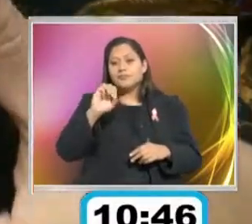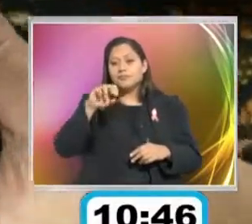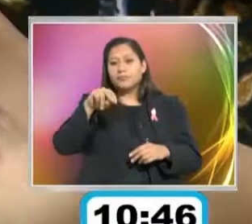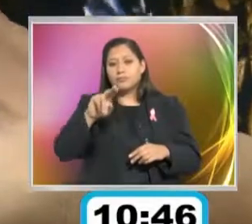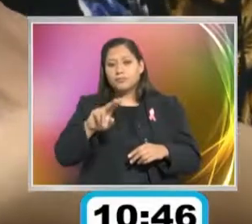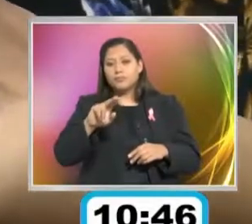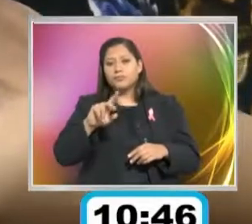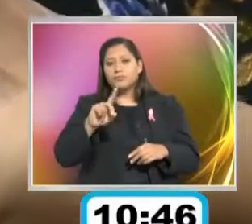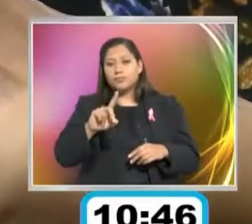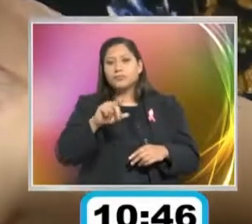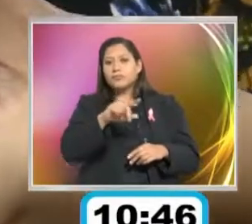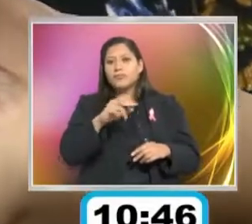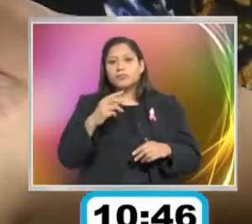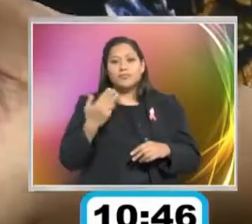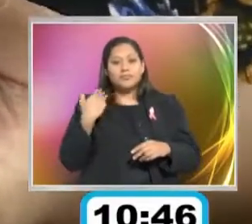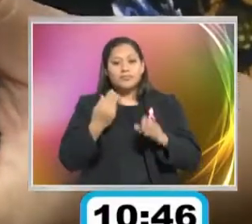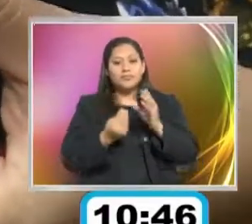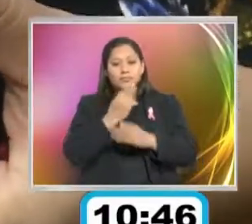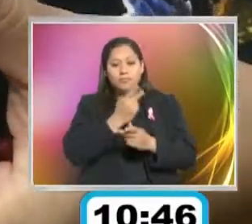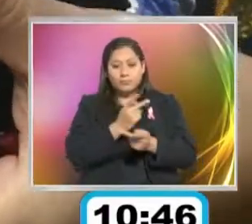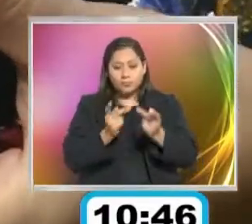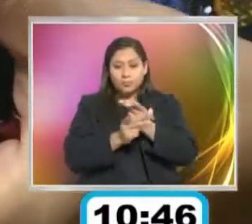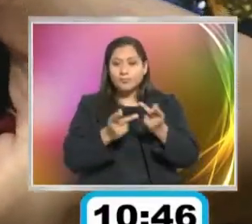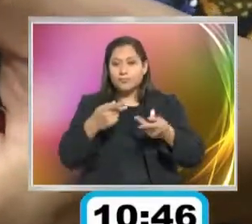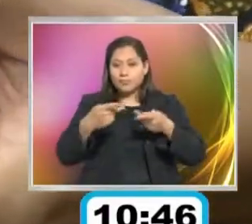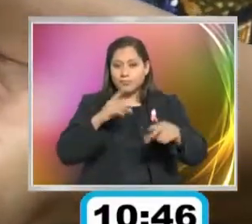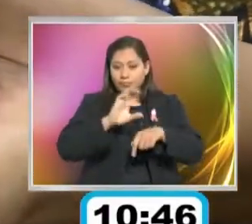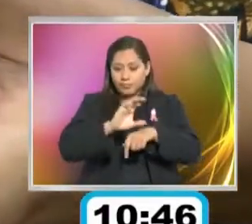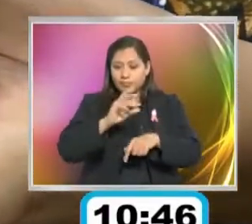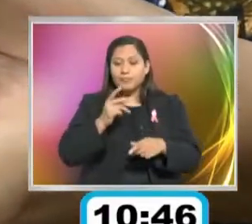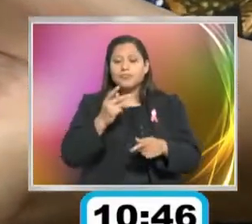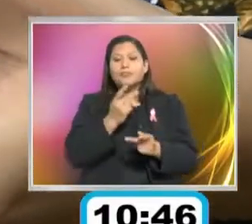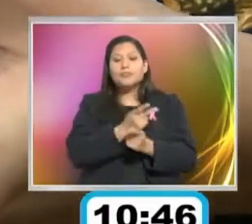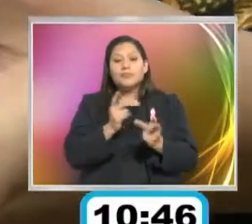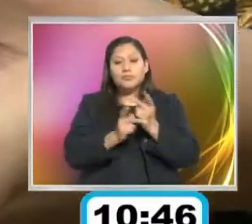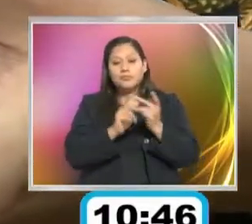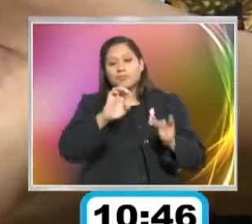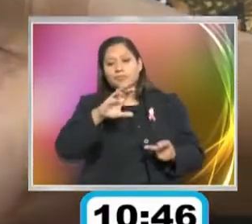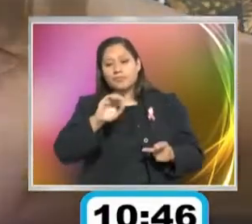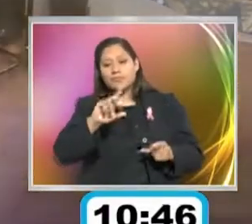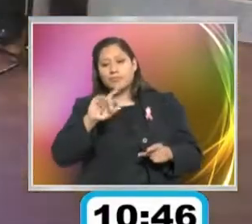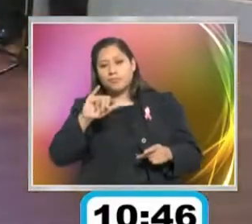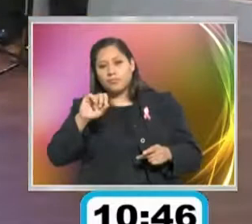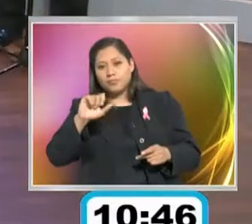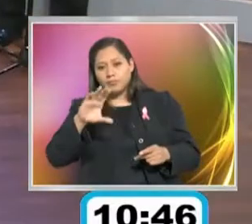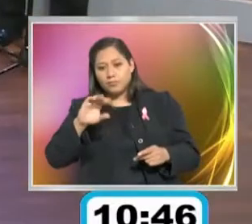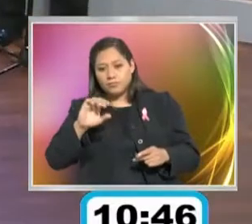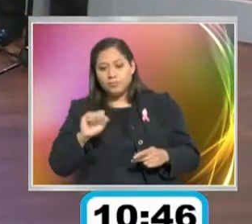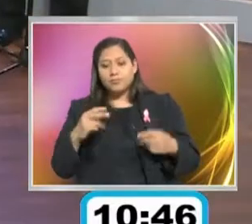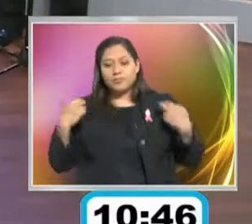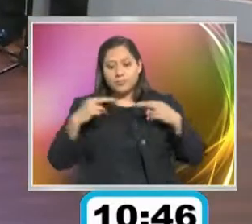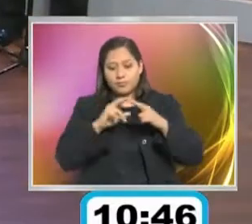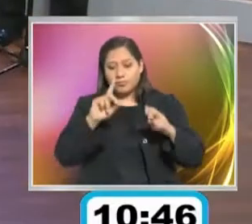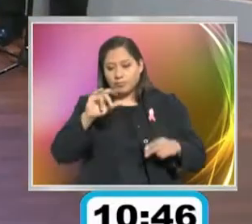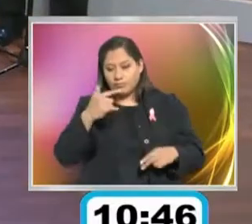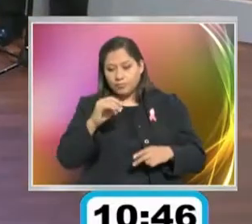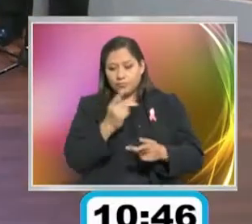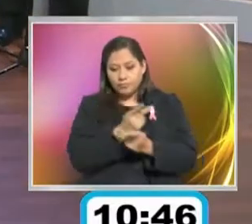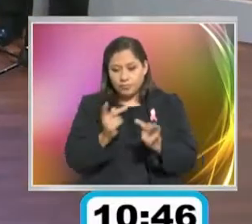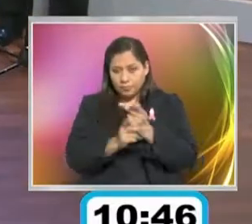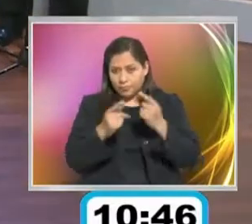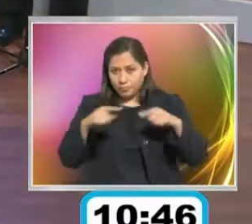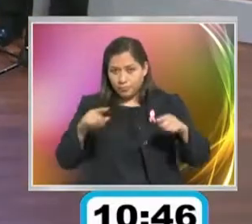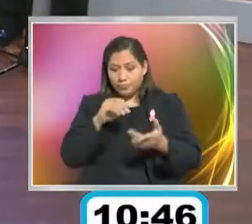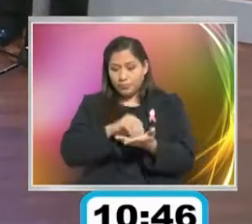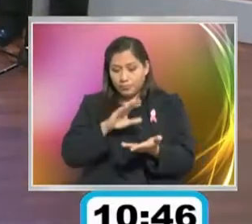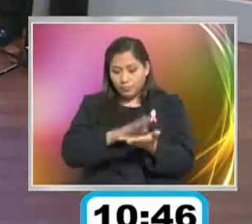la más reciente producción, la hicimos en Colombia bajo la producción de Codiscos y del maestro Diego Galés, el productor musical.